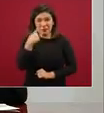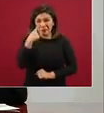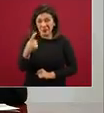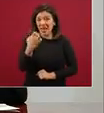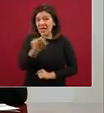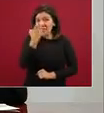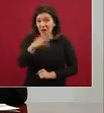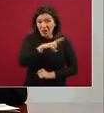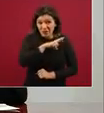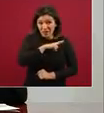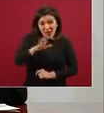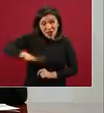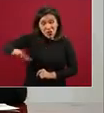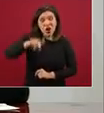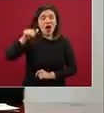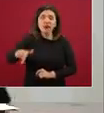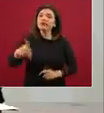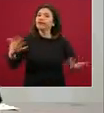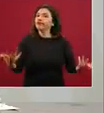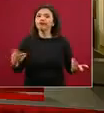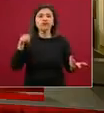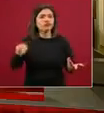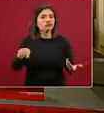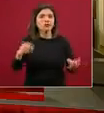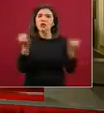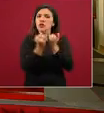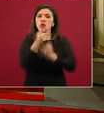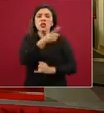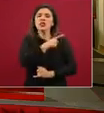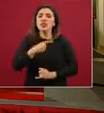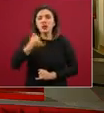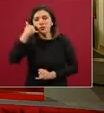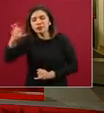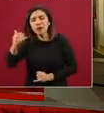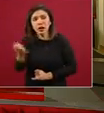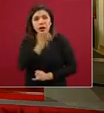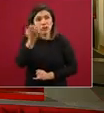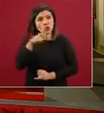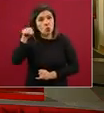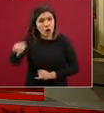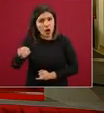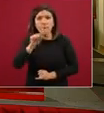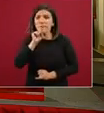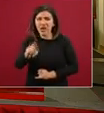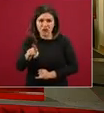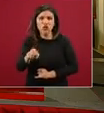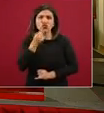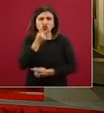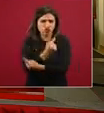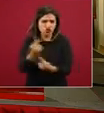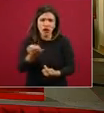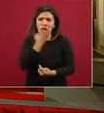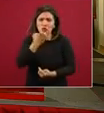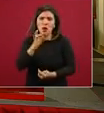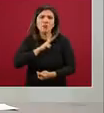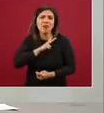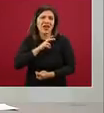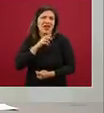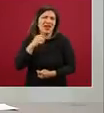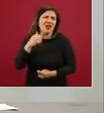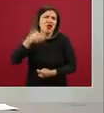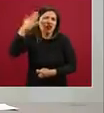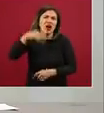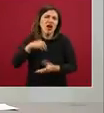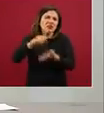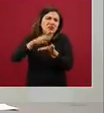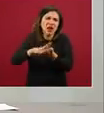las escuelas particulares, pues tienen que llamar a la escuela de los niños, digamos, en donde se